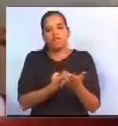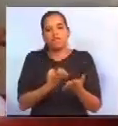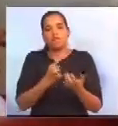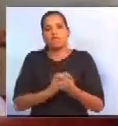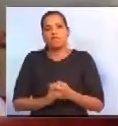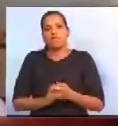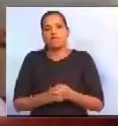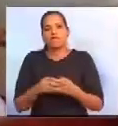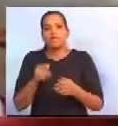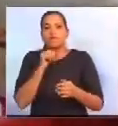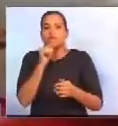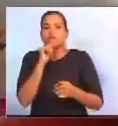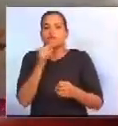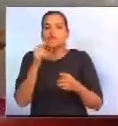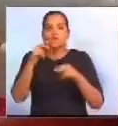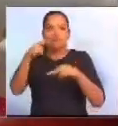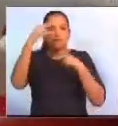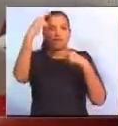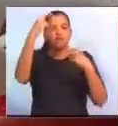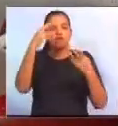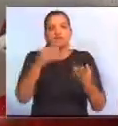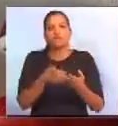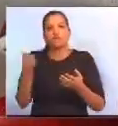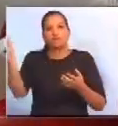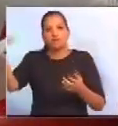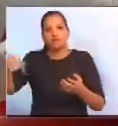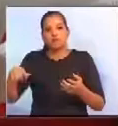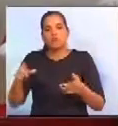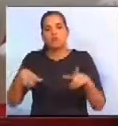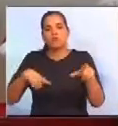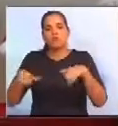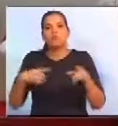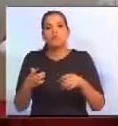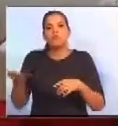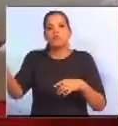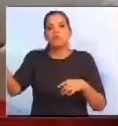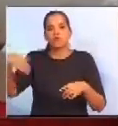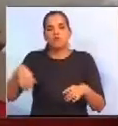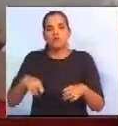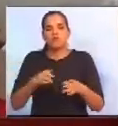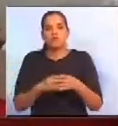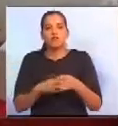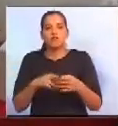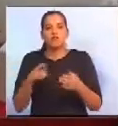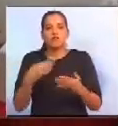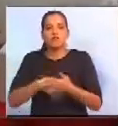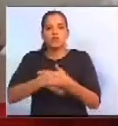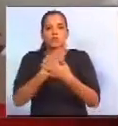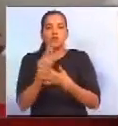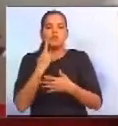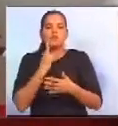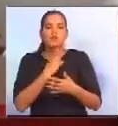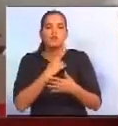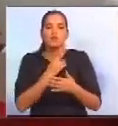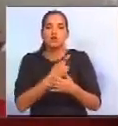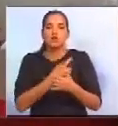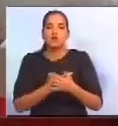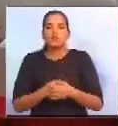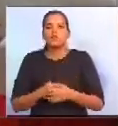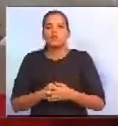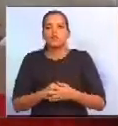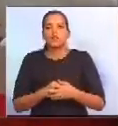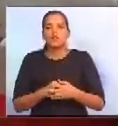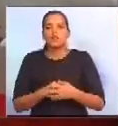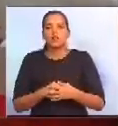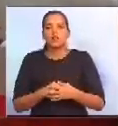le falta publicidad todavía a este sector, haciendo por medio de ustedes que hagan publicidad del sector, los nuevos locales, donde están ubicados los nuevos locales, yo pienso que sí. ¿Qué